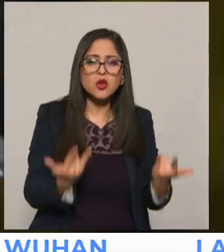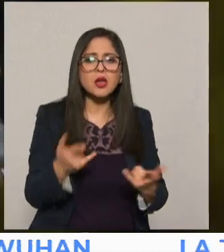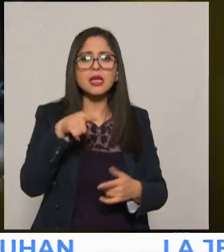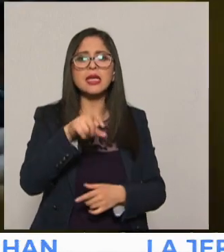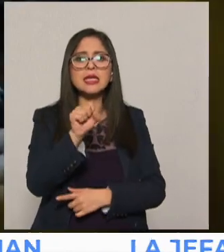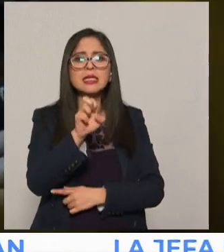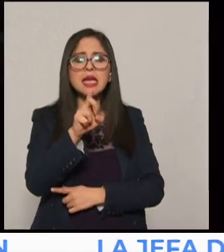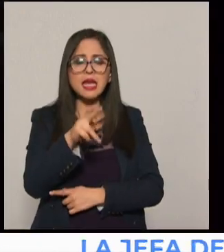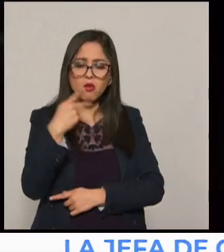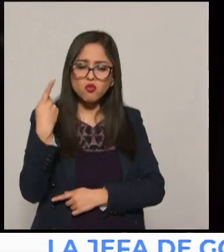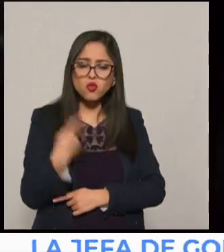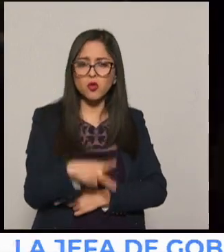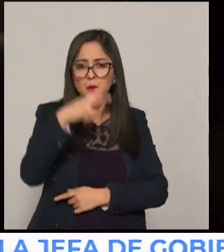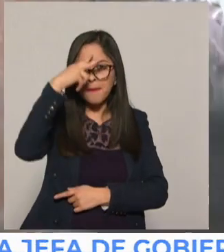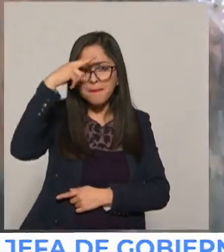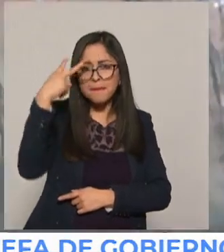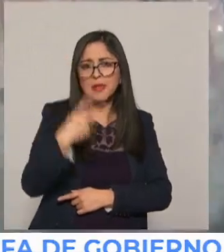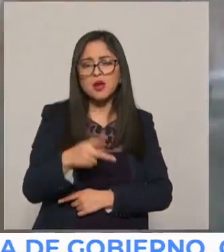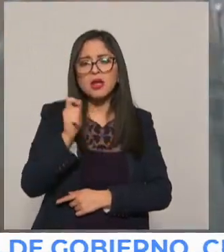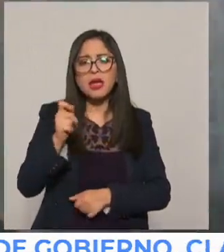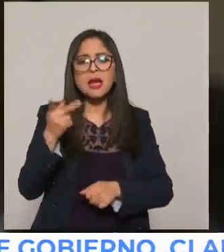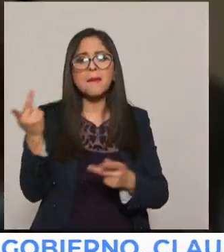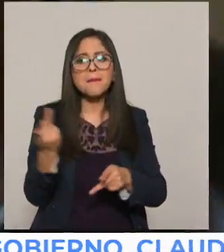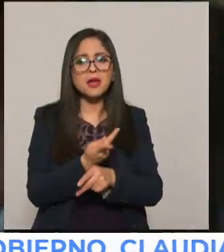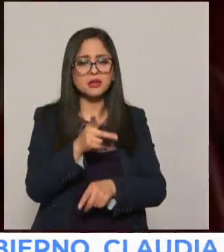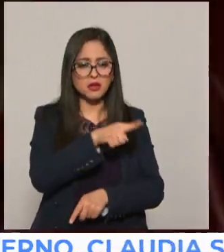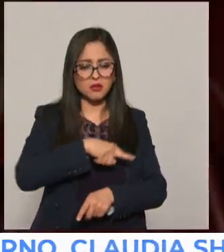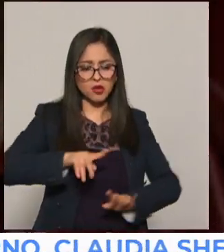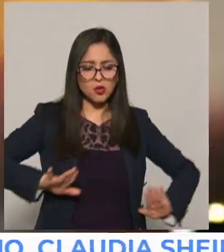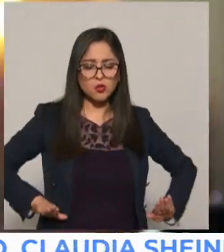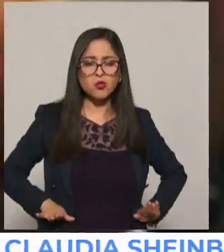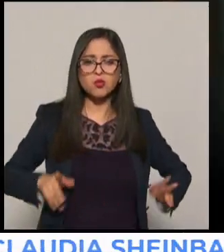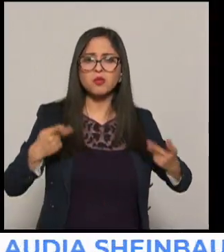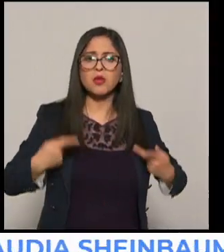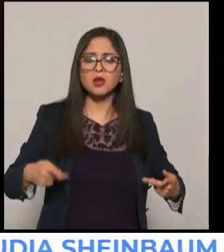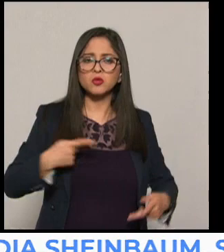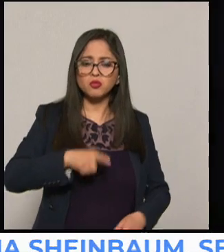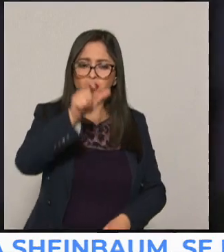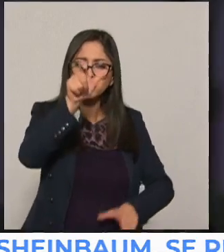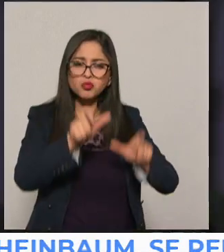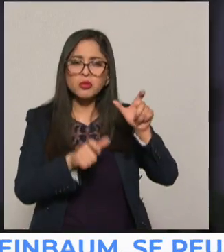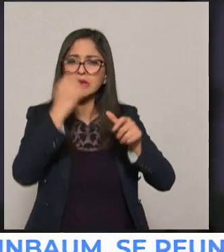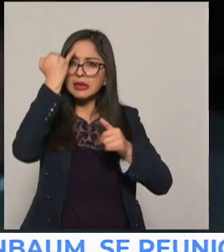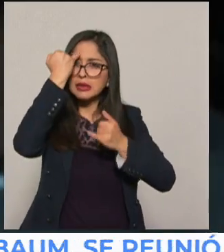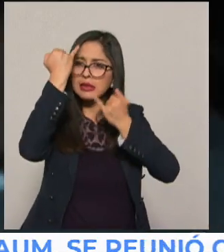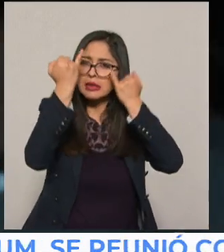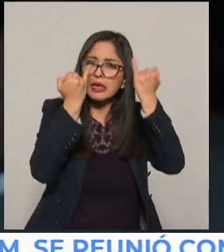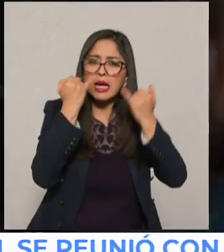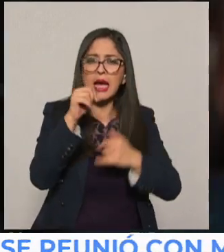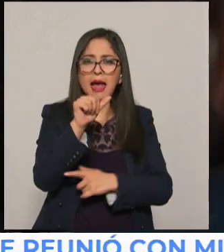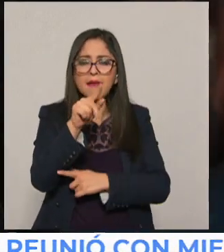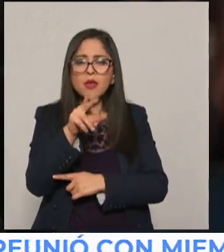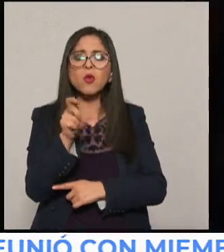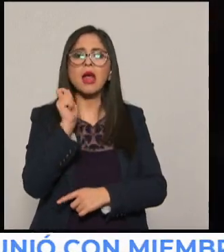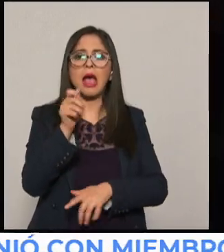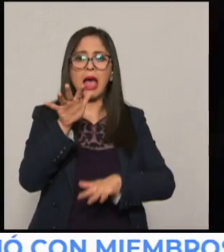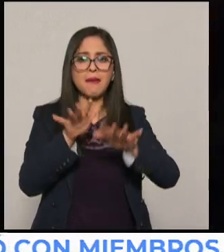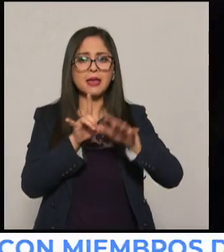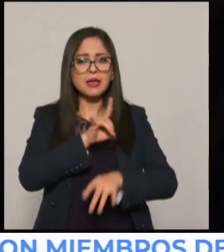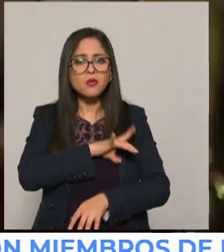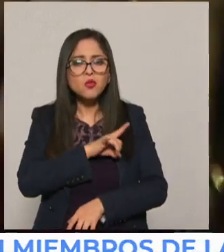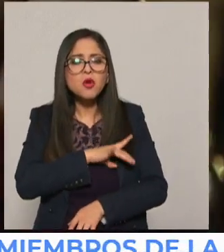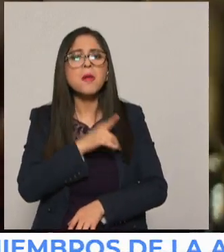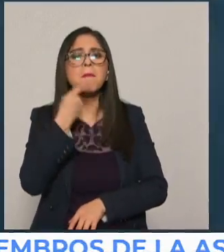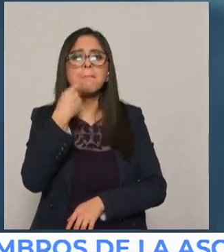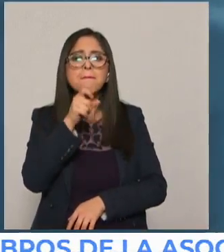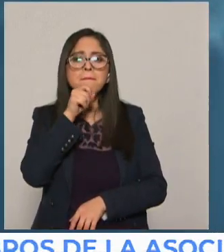una serie que refleja mucho de la sociedad que somos, dentro de la fantasía, dentro de la aventura, dentro del terror, con sus toques de